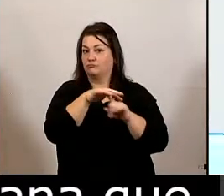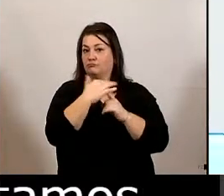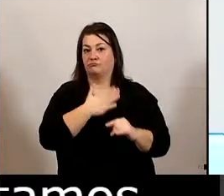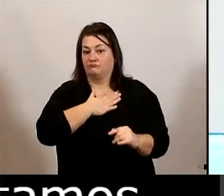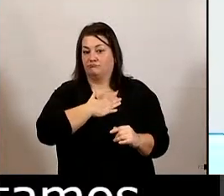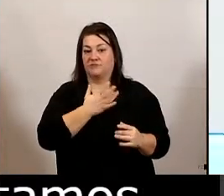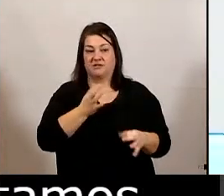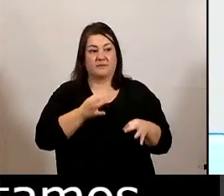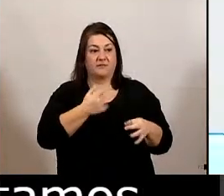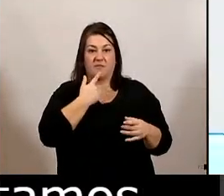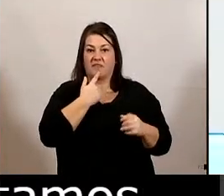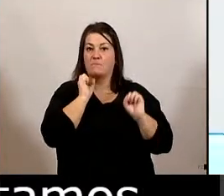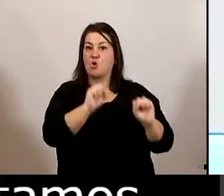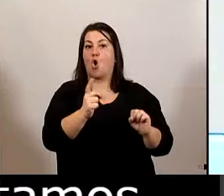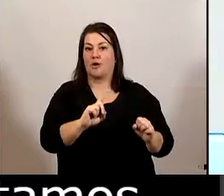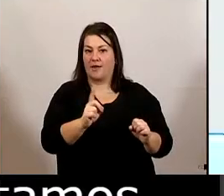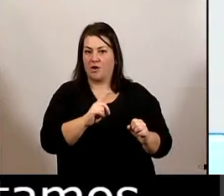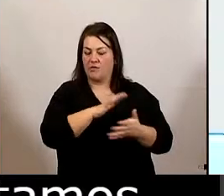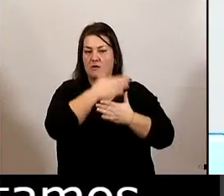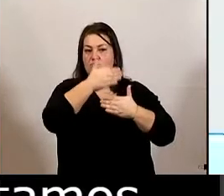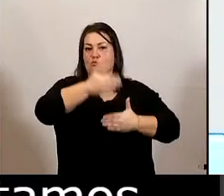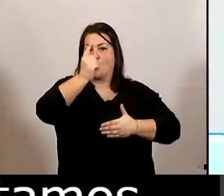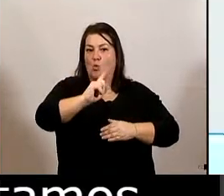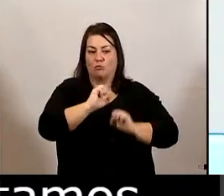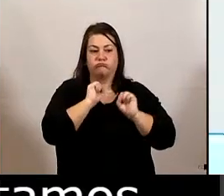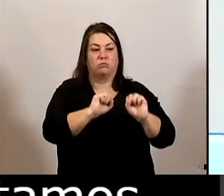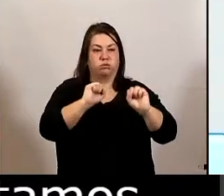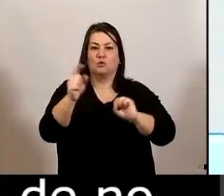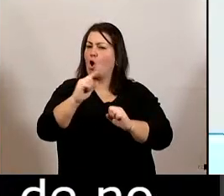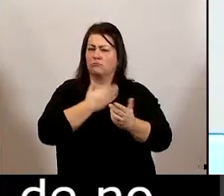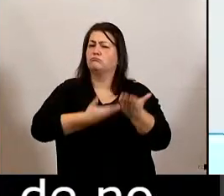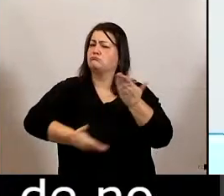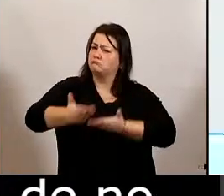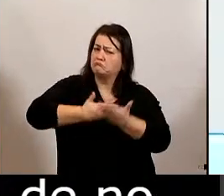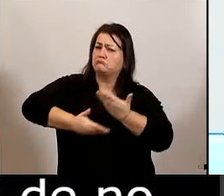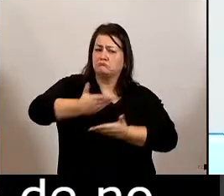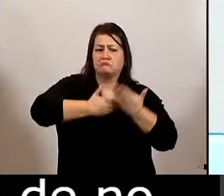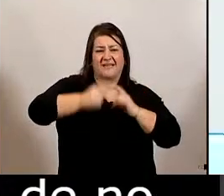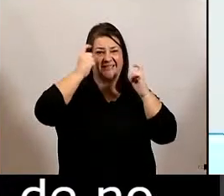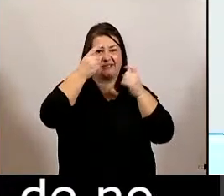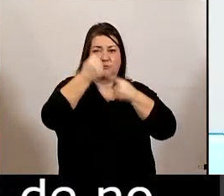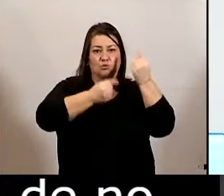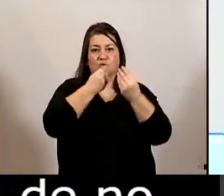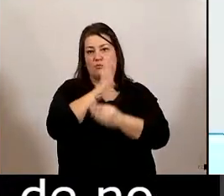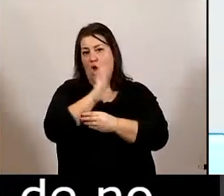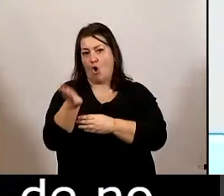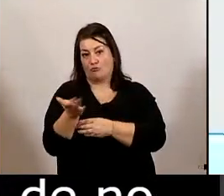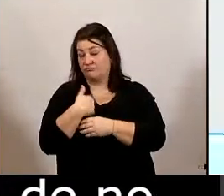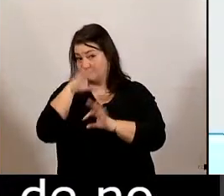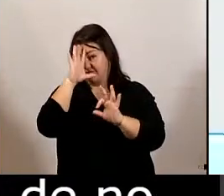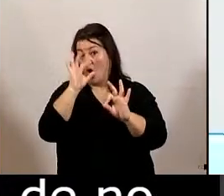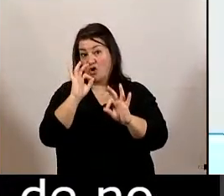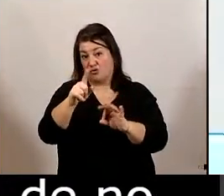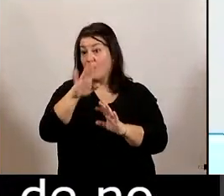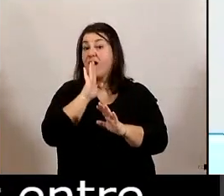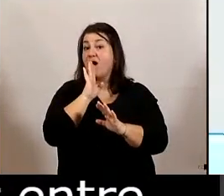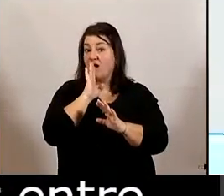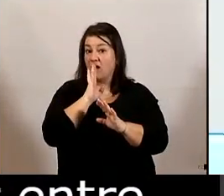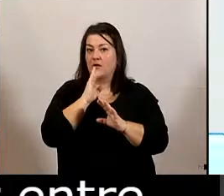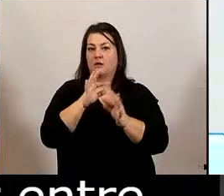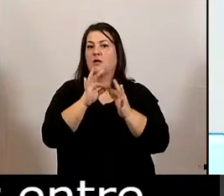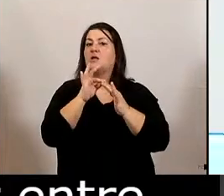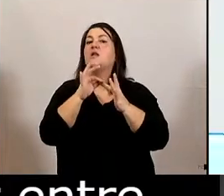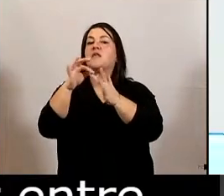siempre ha sido de no bloqueo, de no hacer muro, de extender la mano, de encontrar entre todos los mejores presupuestos. Y, lógicamente, como me dice usted, lo lidera